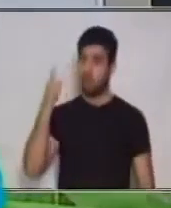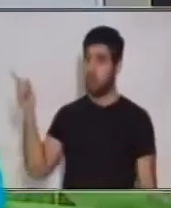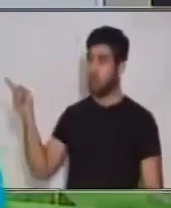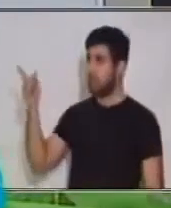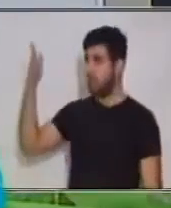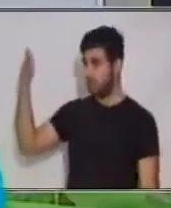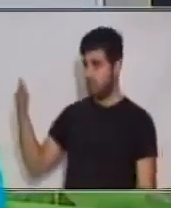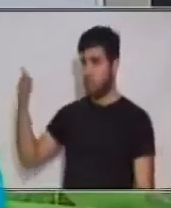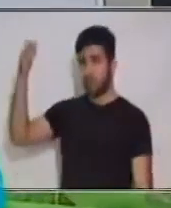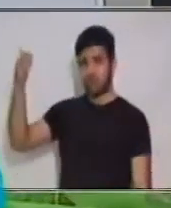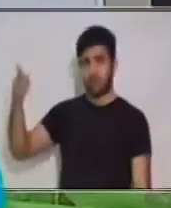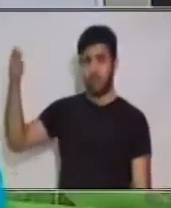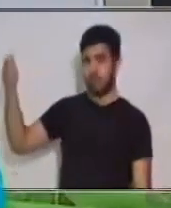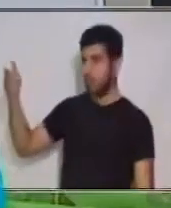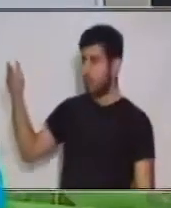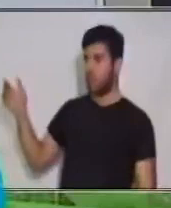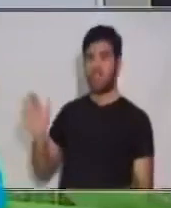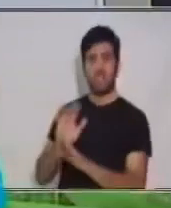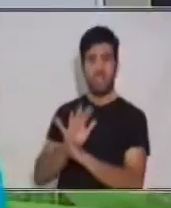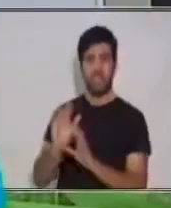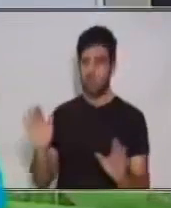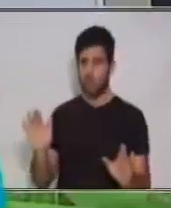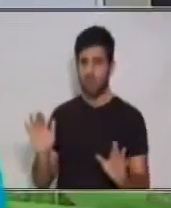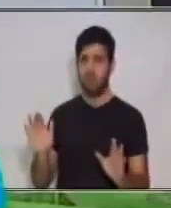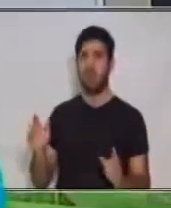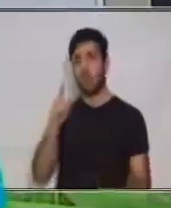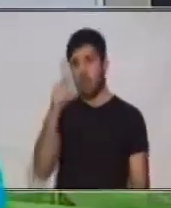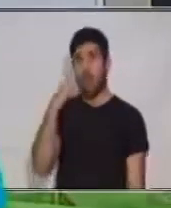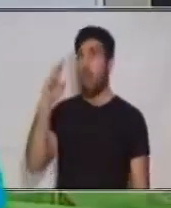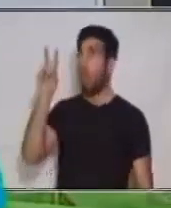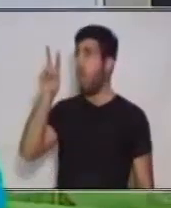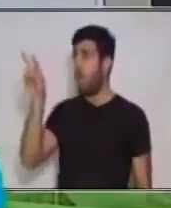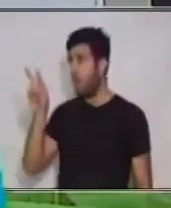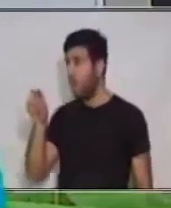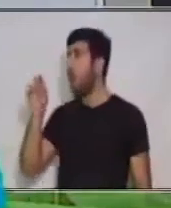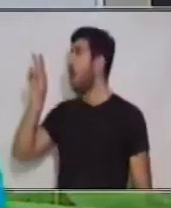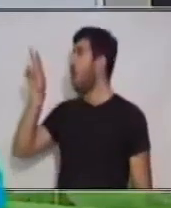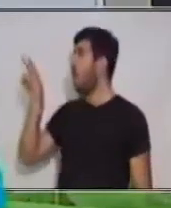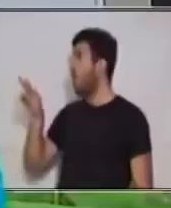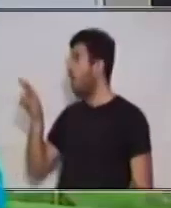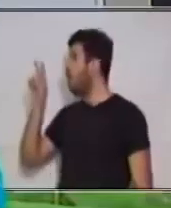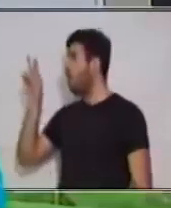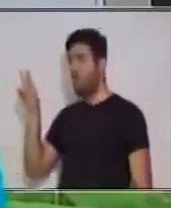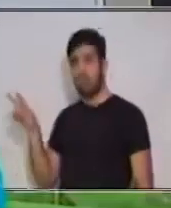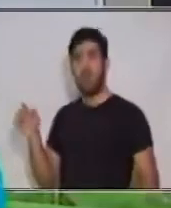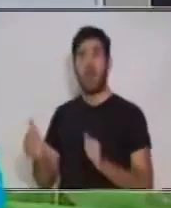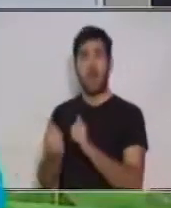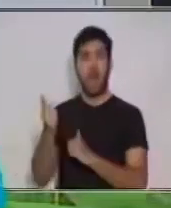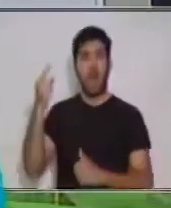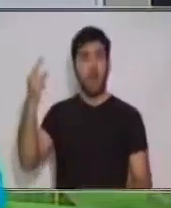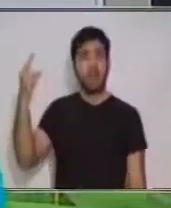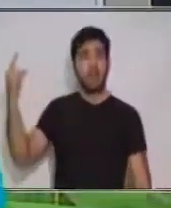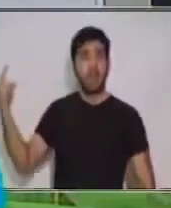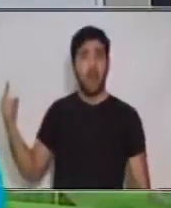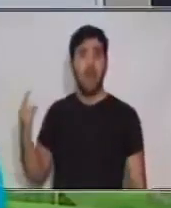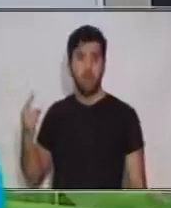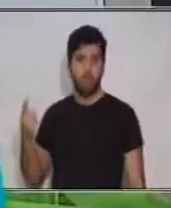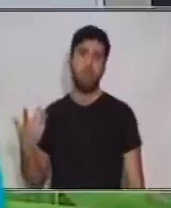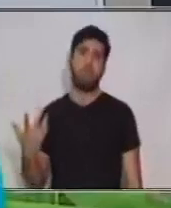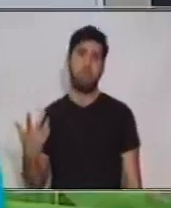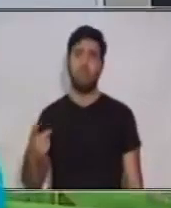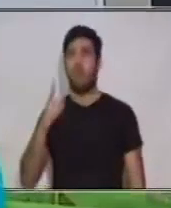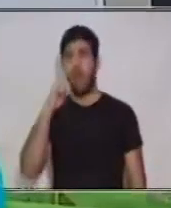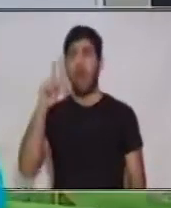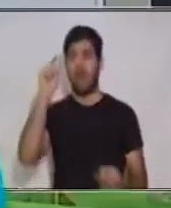y solo las encuestas, tendríamos que estar revisando pregunta por pregunta y haciendo